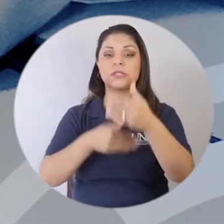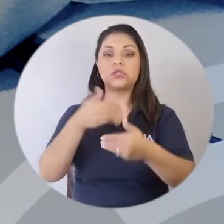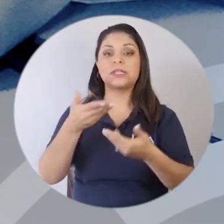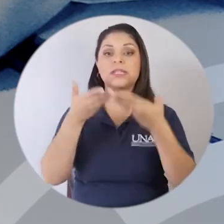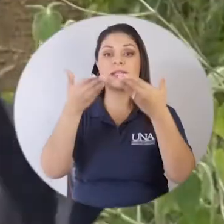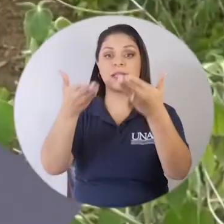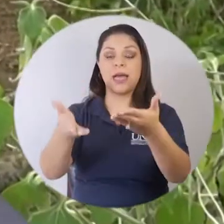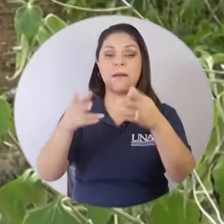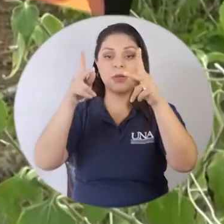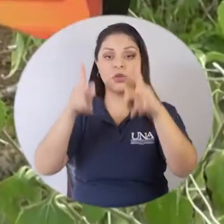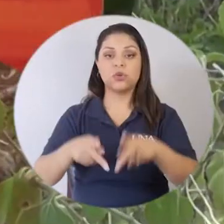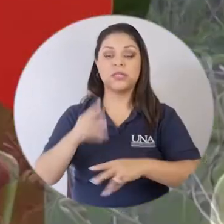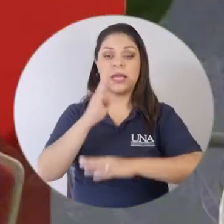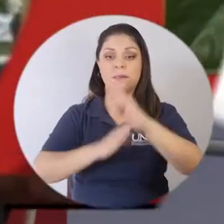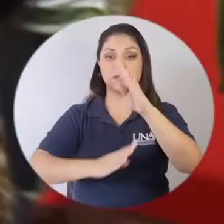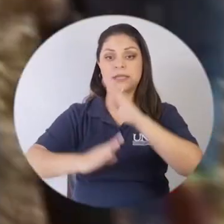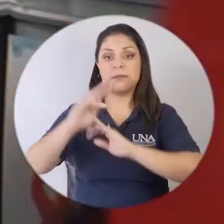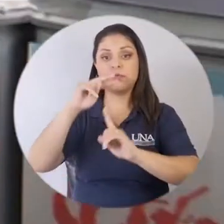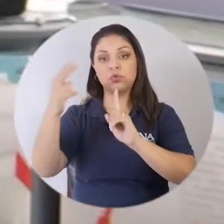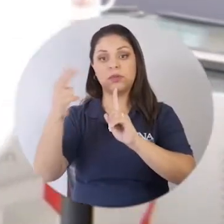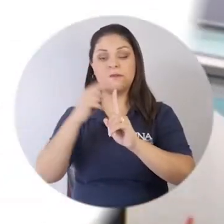con discapacidad.